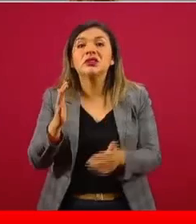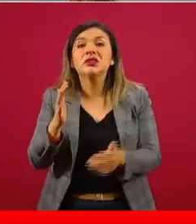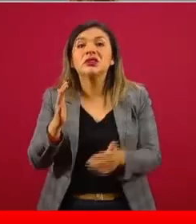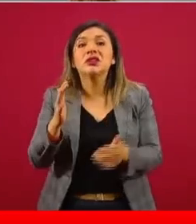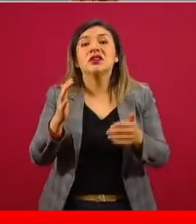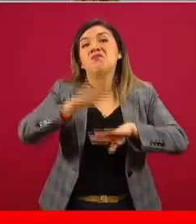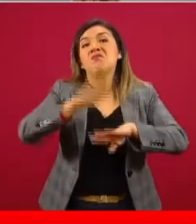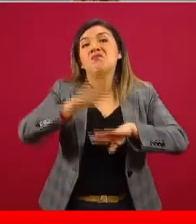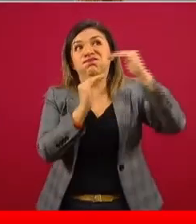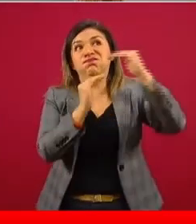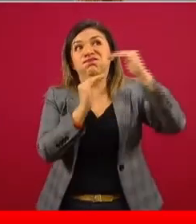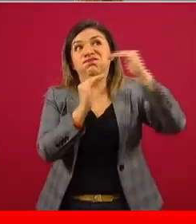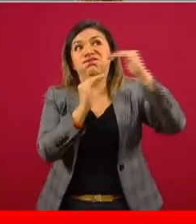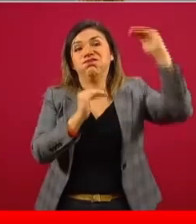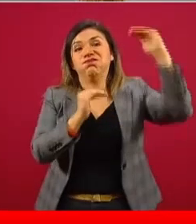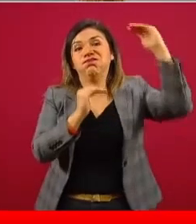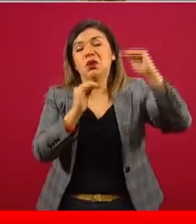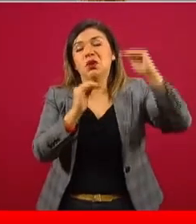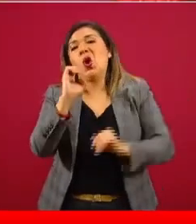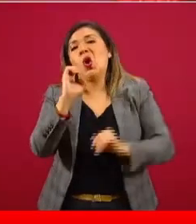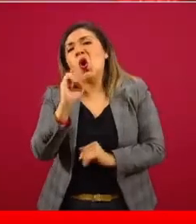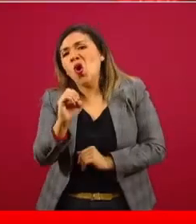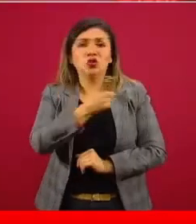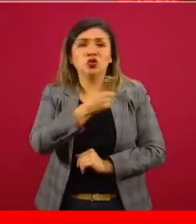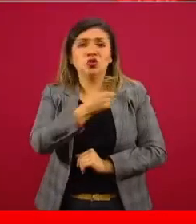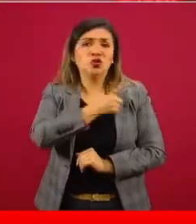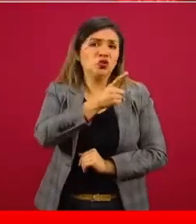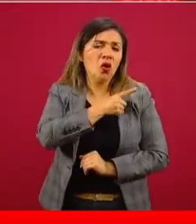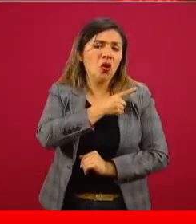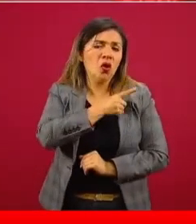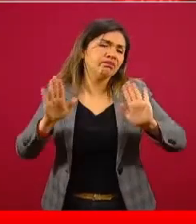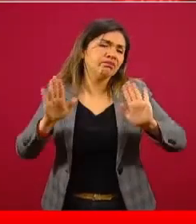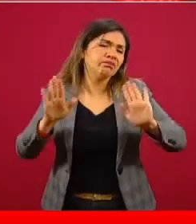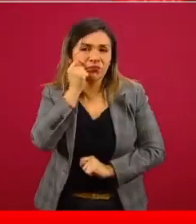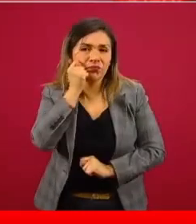hacia arriba o no.